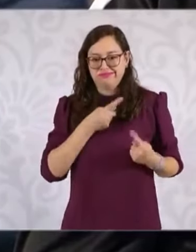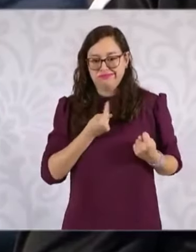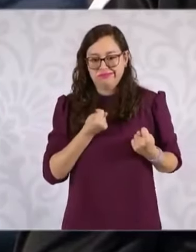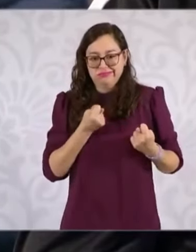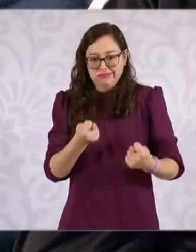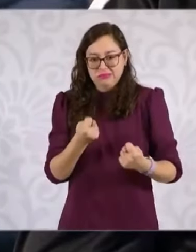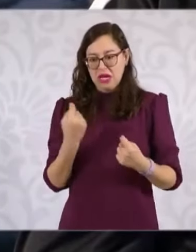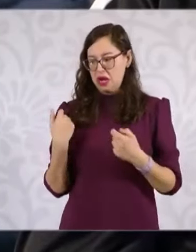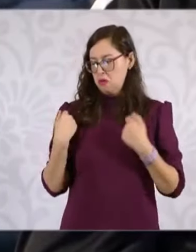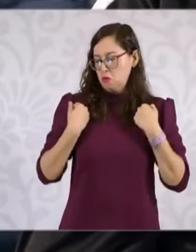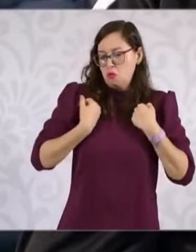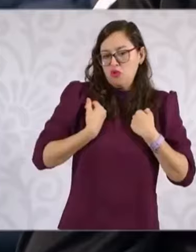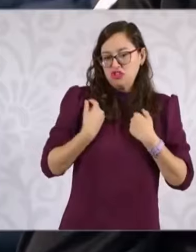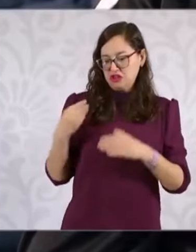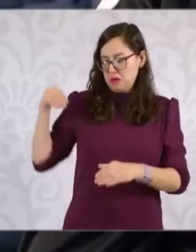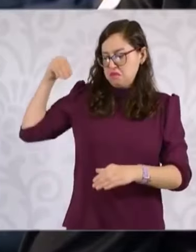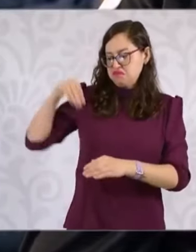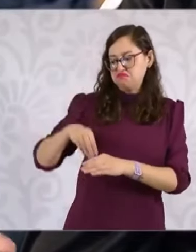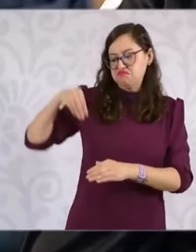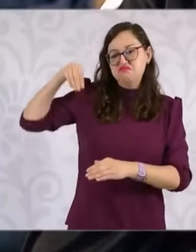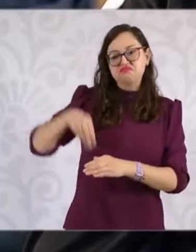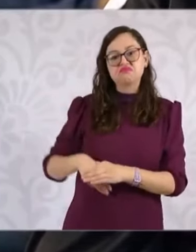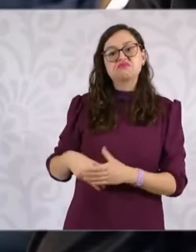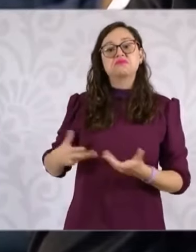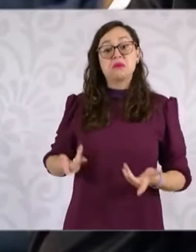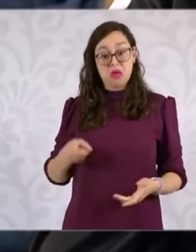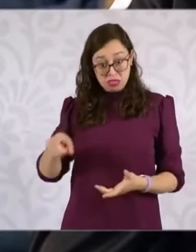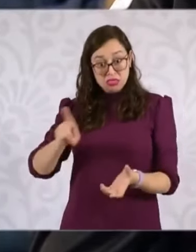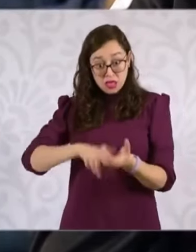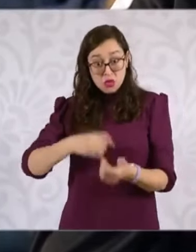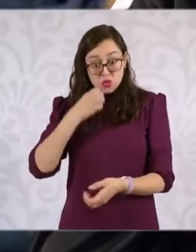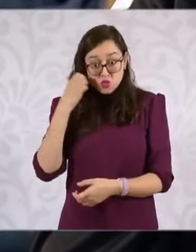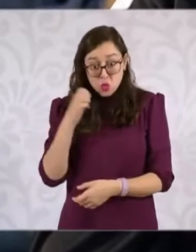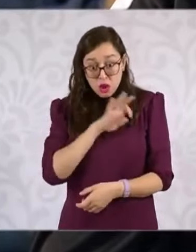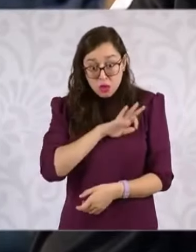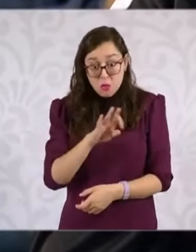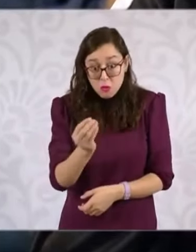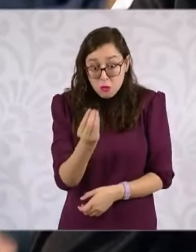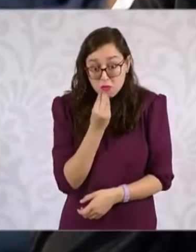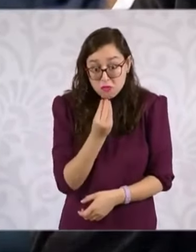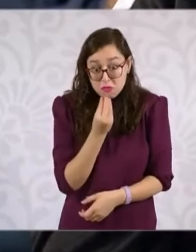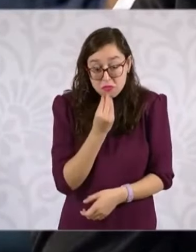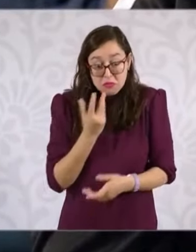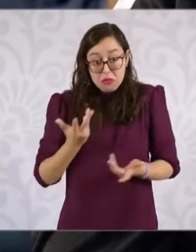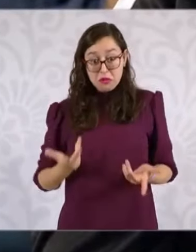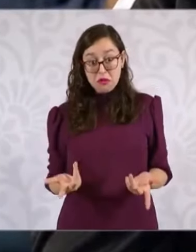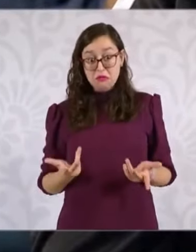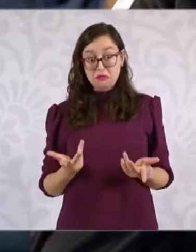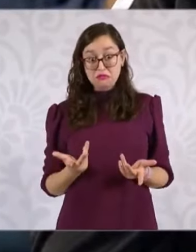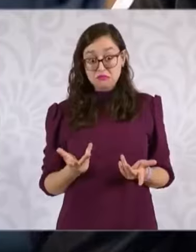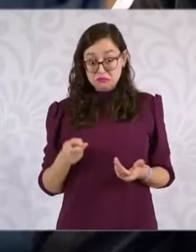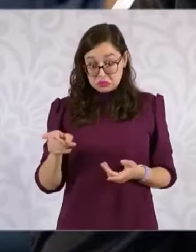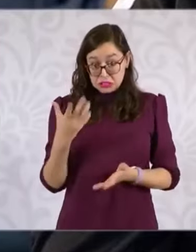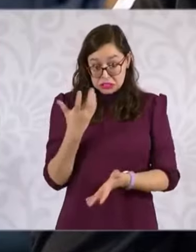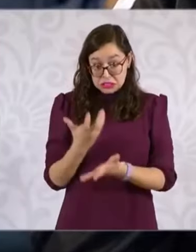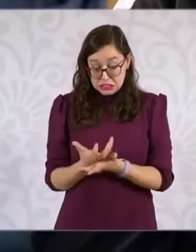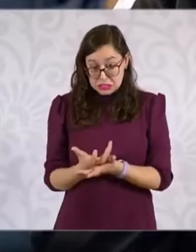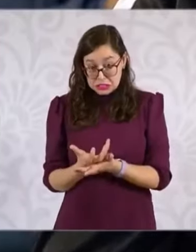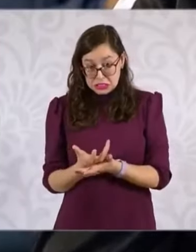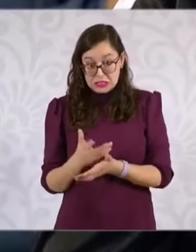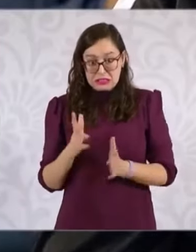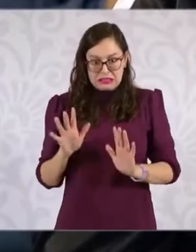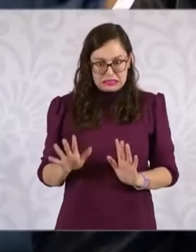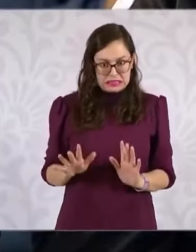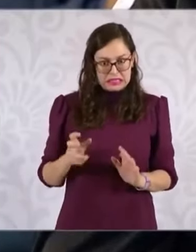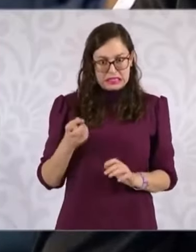niñas, los niños, los adolescentes y lo come ahí en el salón o en la hora del recreo? ¿Va a